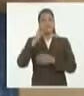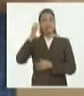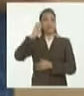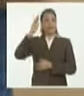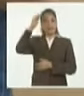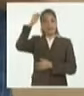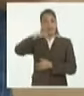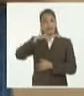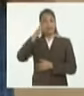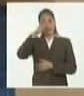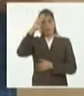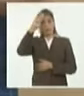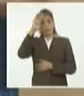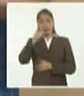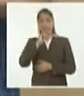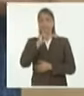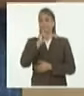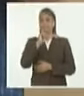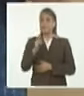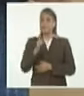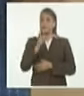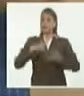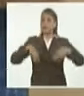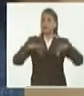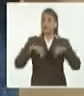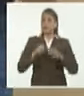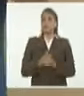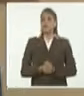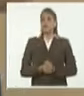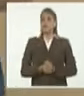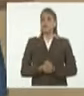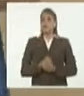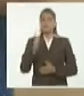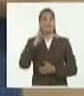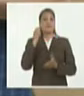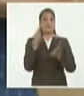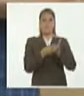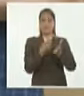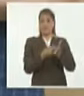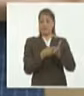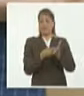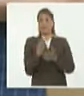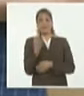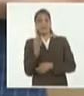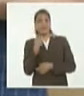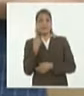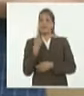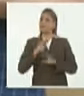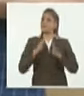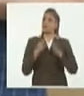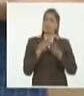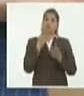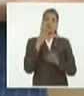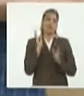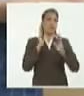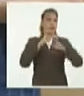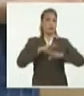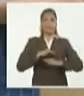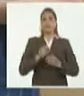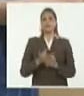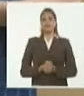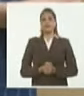como gobierno no hemos podido ponerle todo el dinero, todo el financiamiento que necesitaba el proyecto